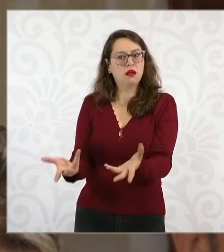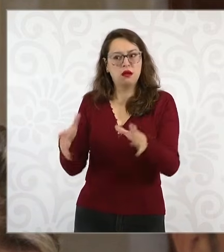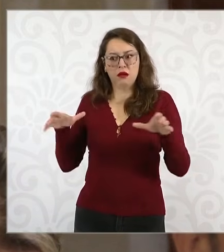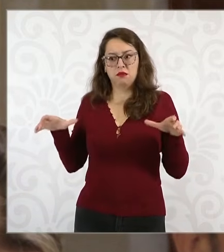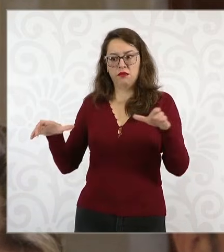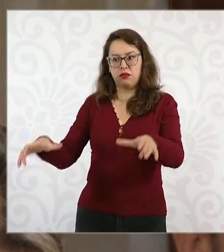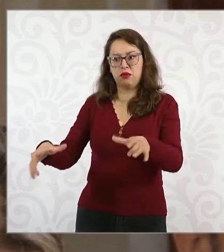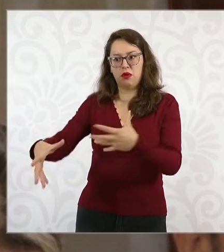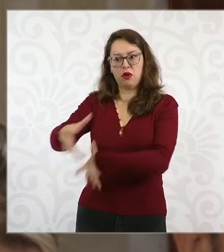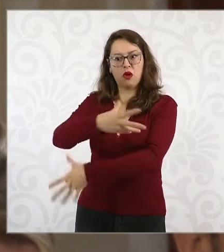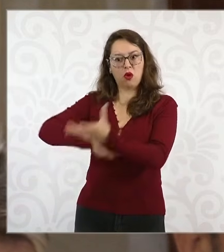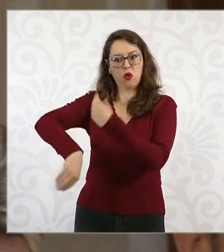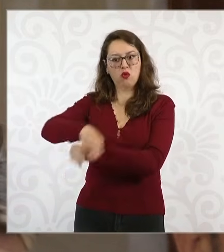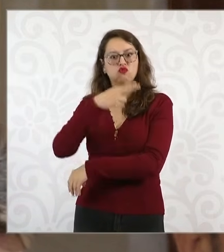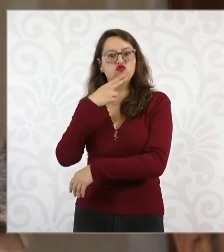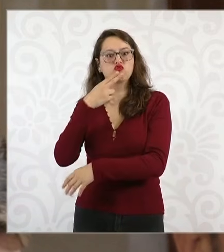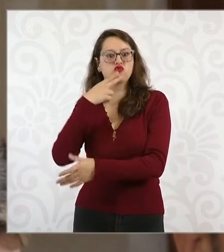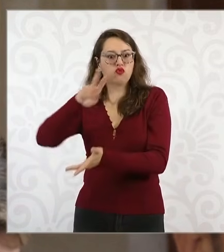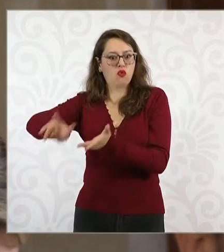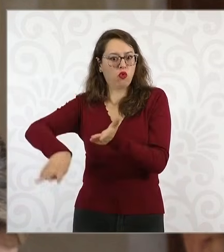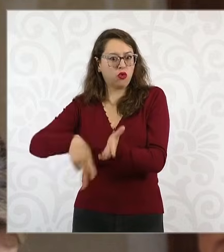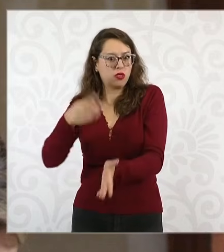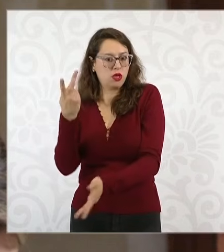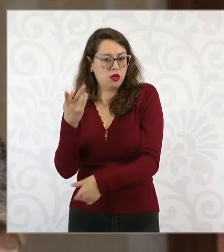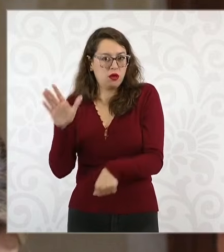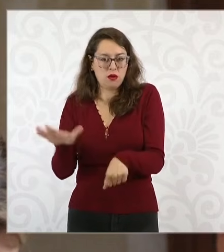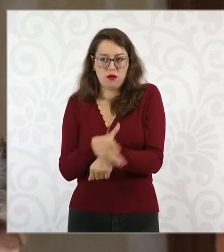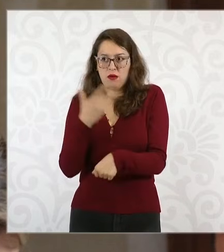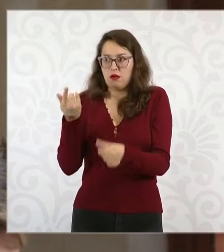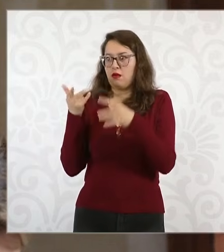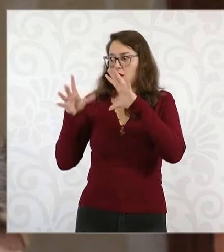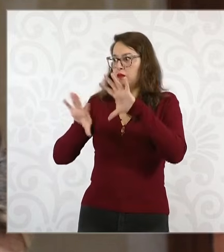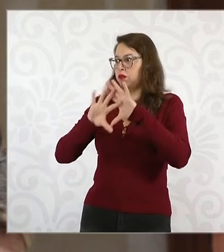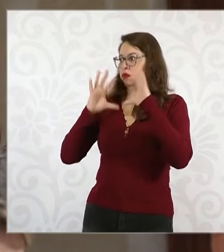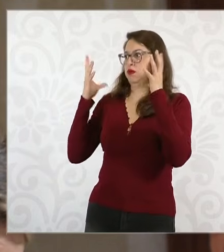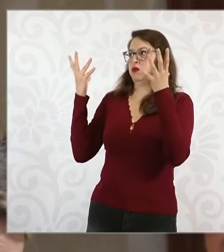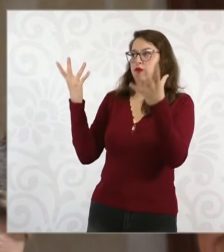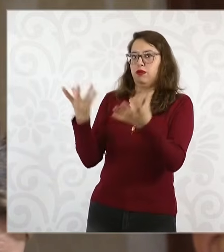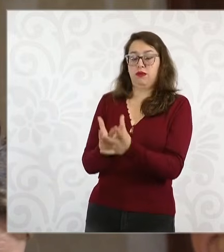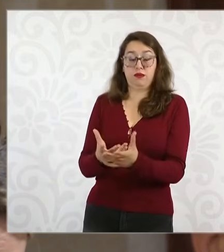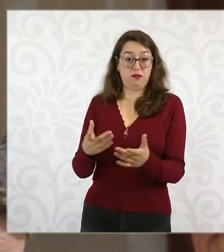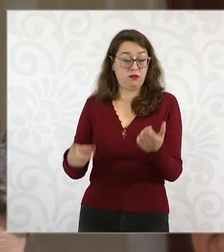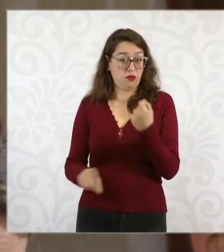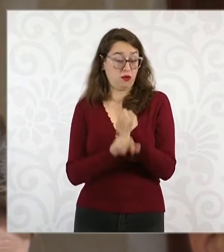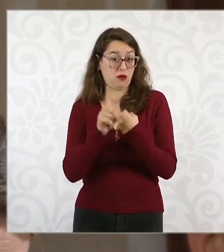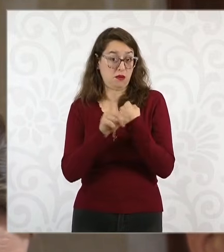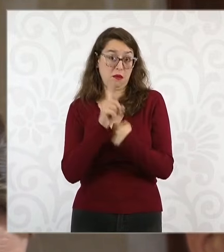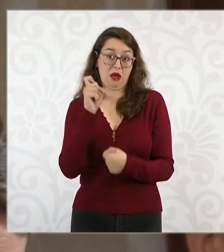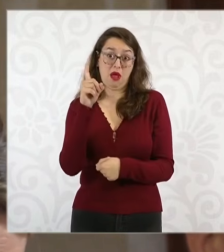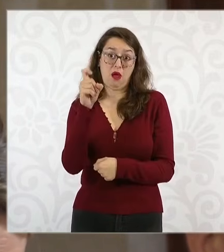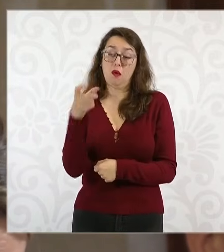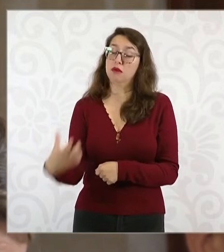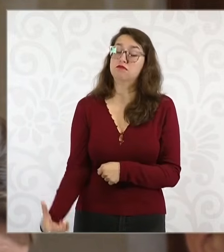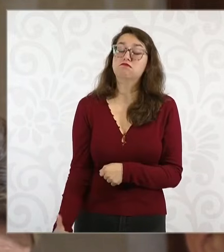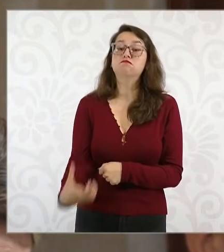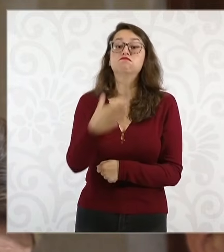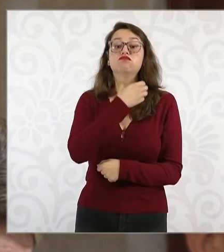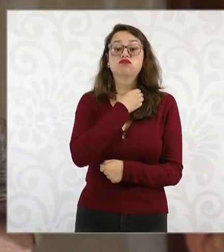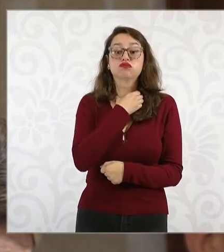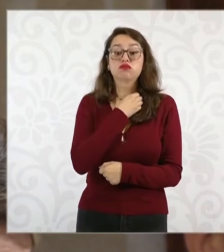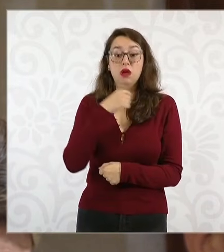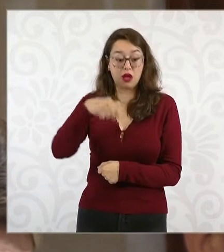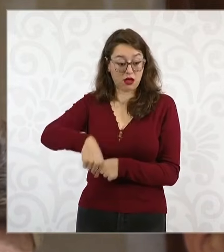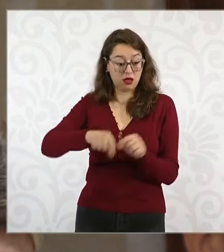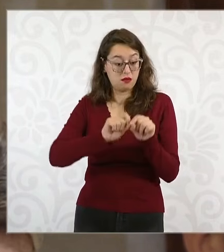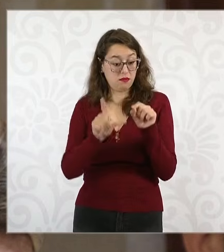y reciclar. Eso se lo pregunto porque pues a nivel global estamos enfrentando una crisis de agua y México no